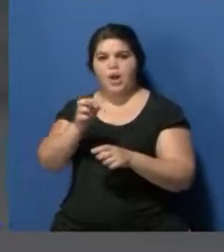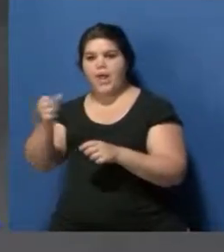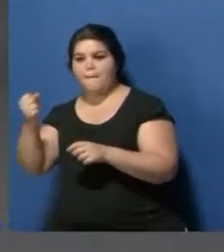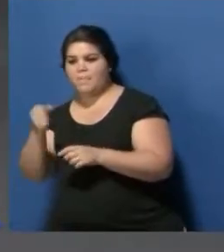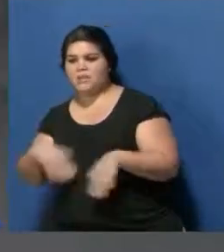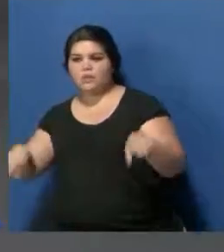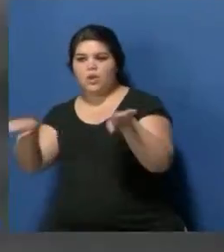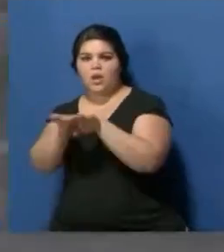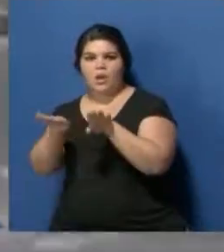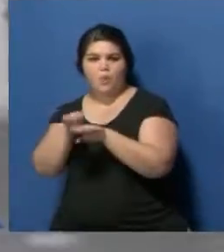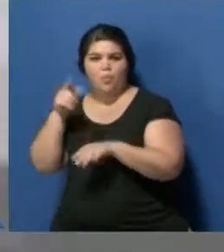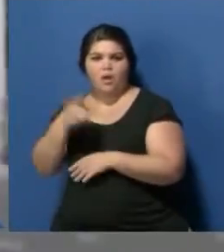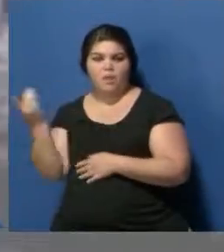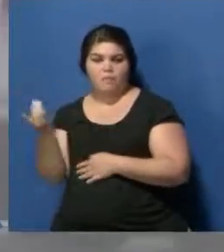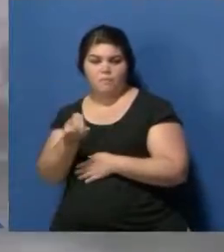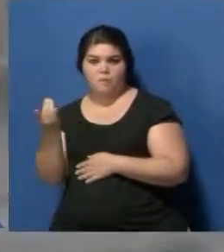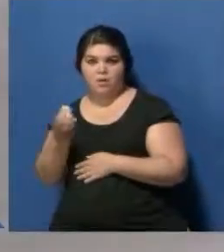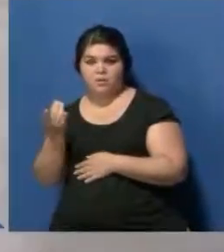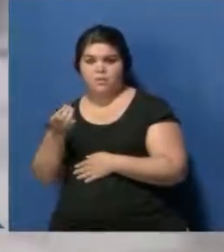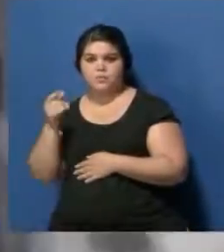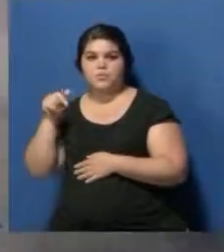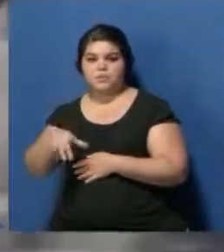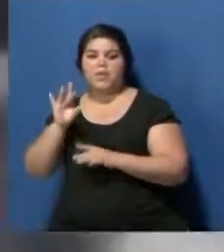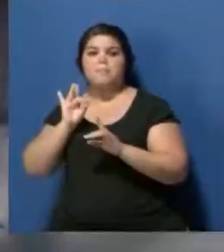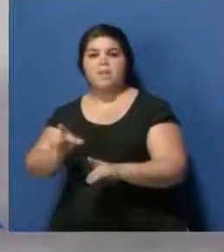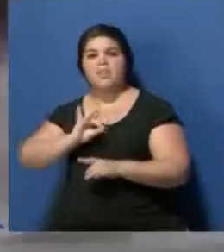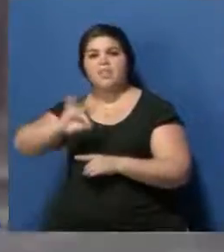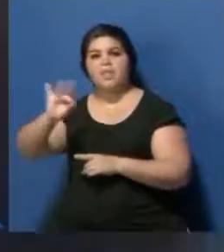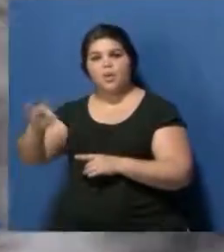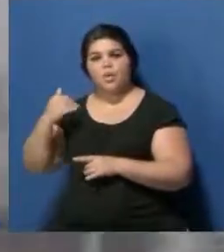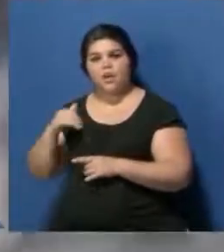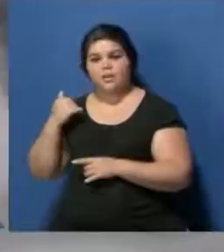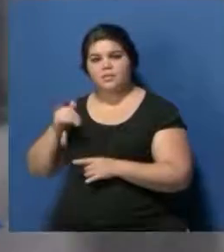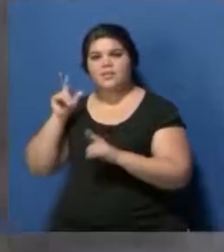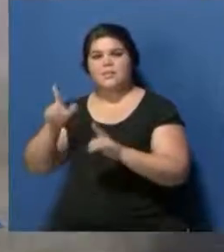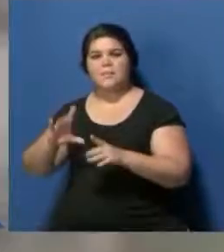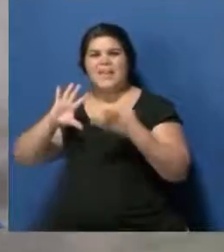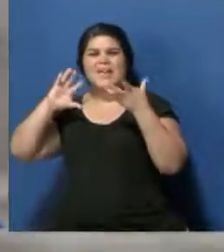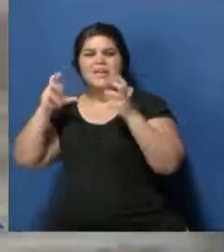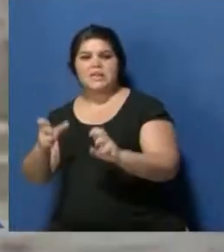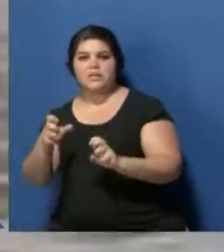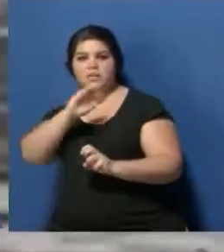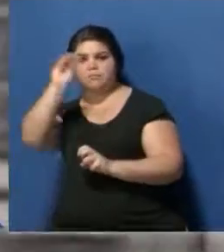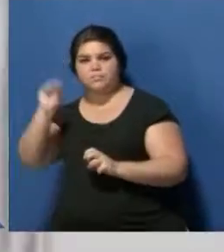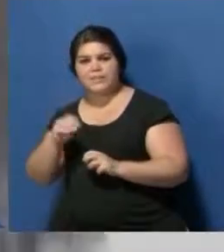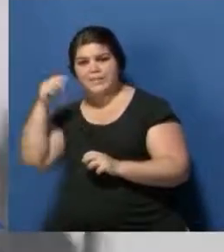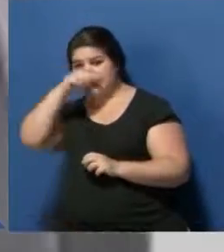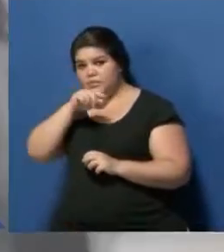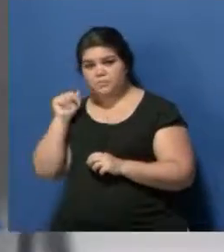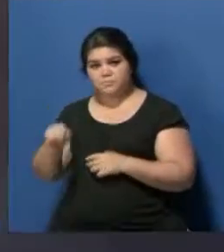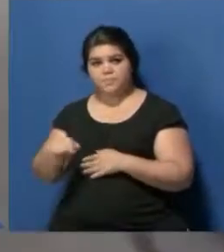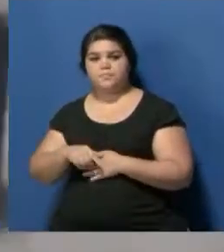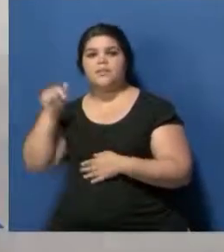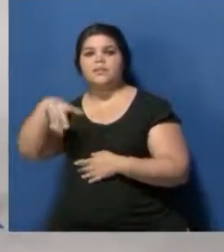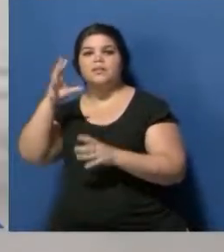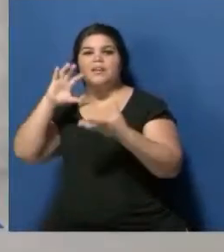un endeudamiento impresionante del país y una crisis fiscal, es decir, el Estado estaba sin recursos. Pero a la crisis económica se